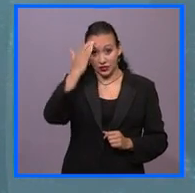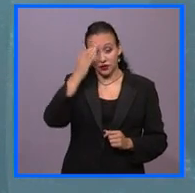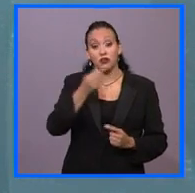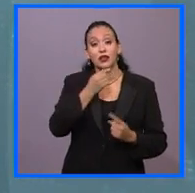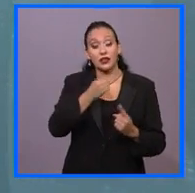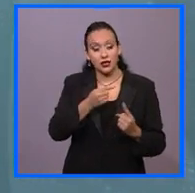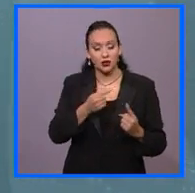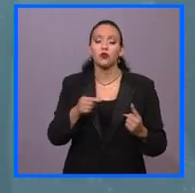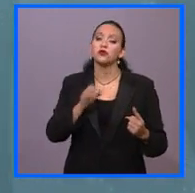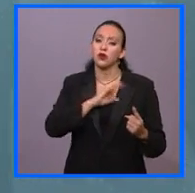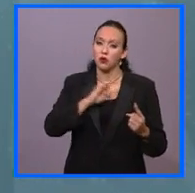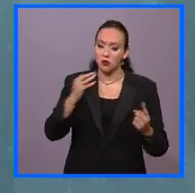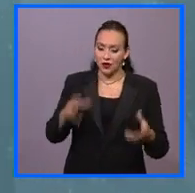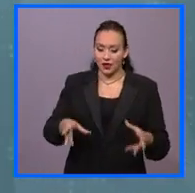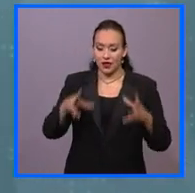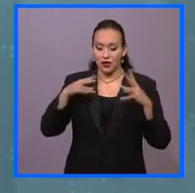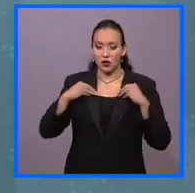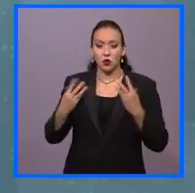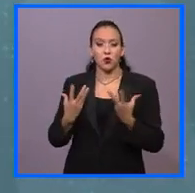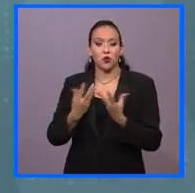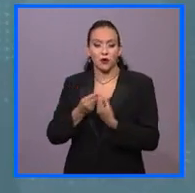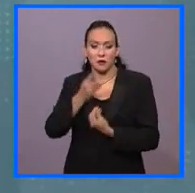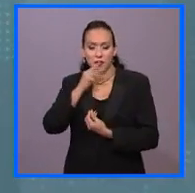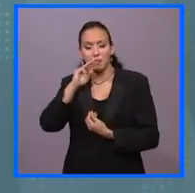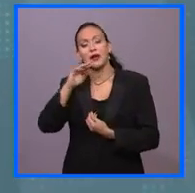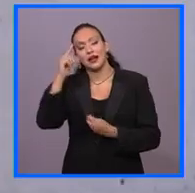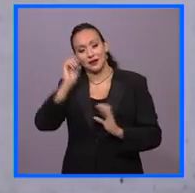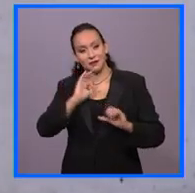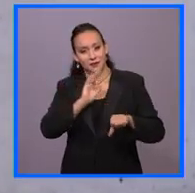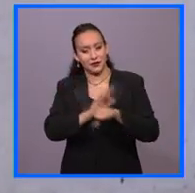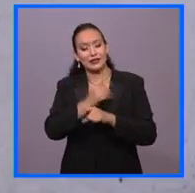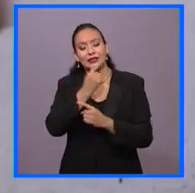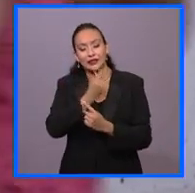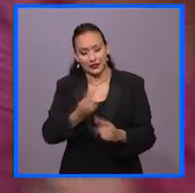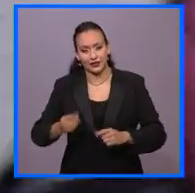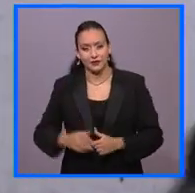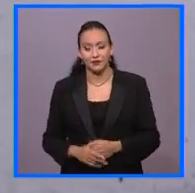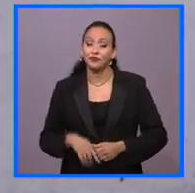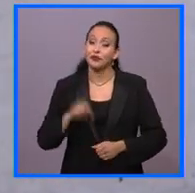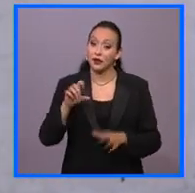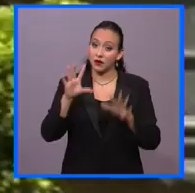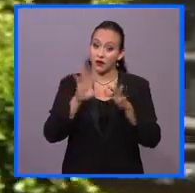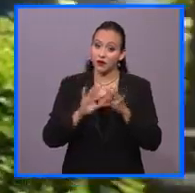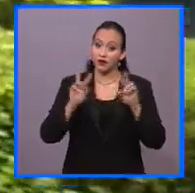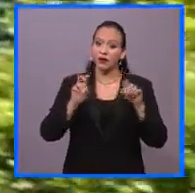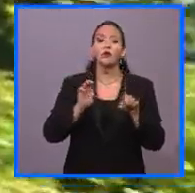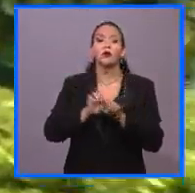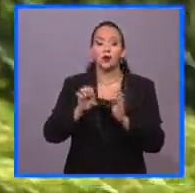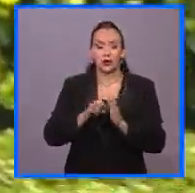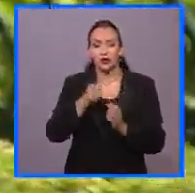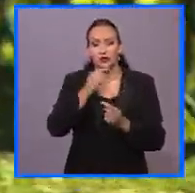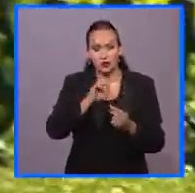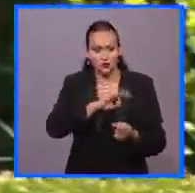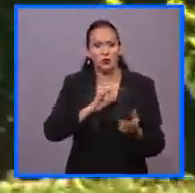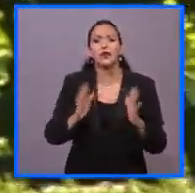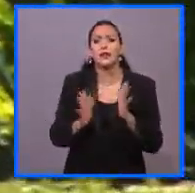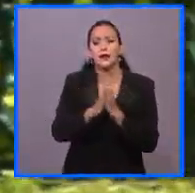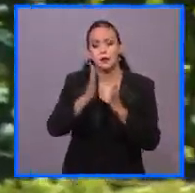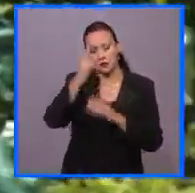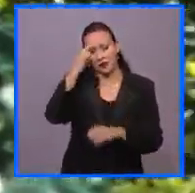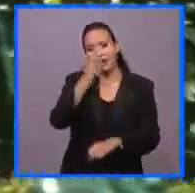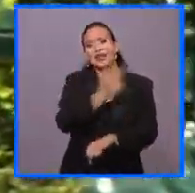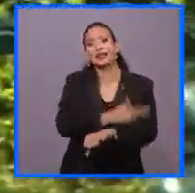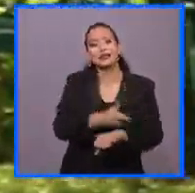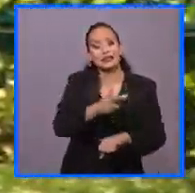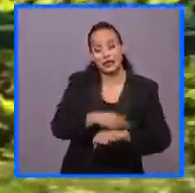esta figura está destinada a la protección de la infancia. Además, aborda temas como su derecho a participar en los